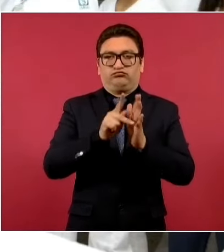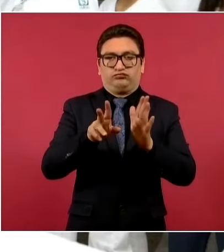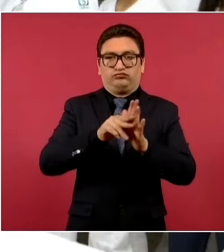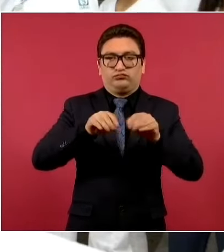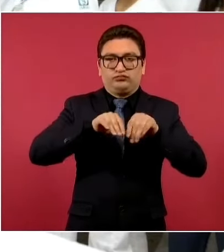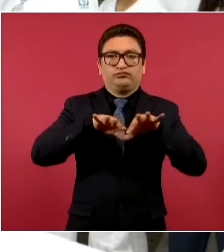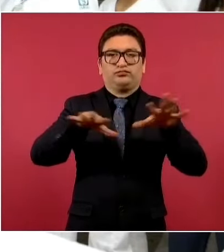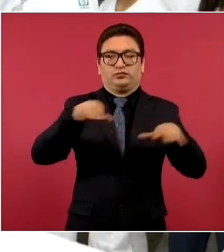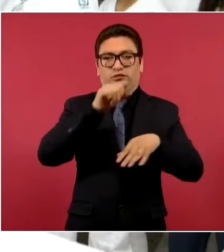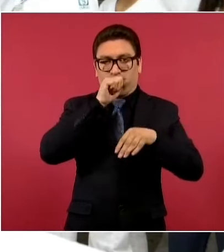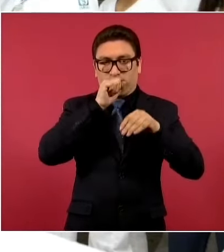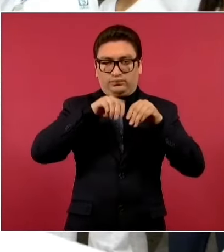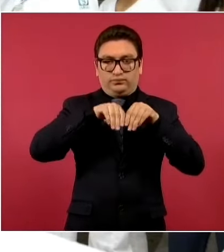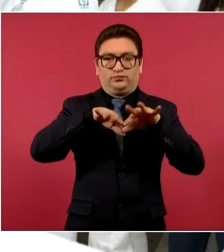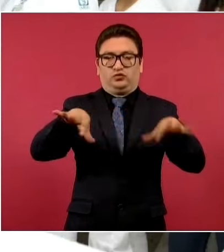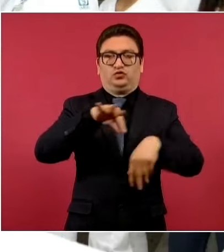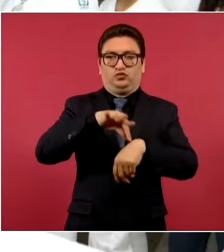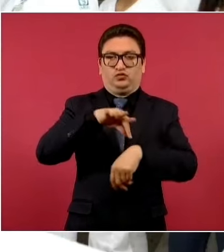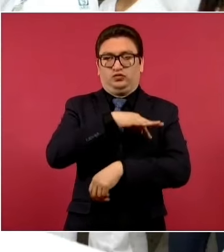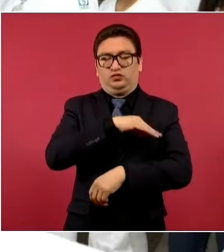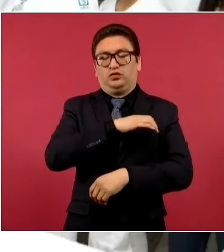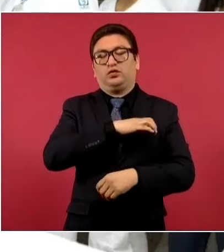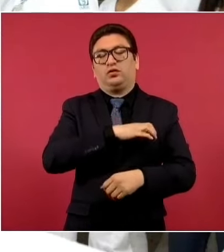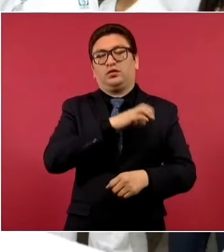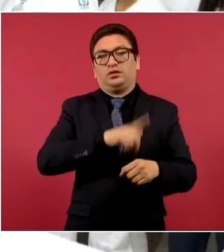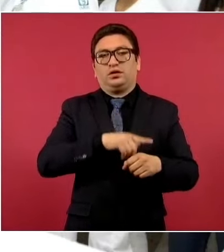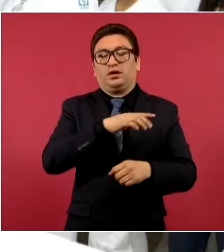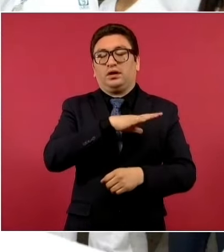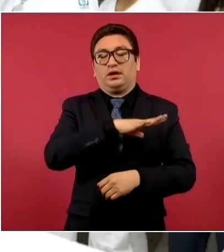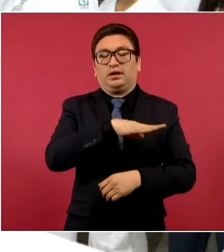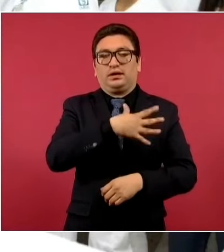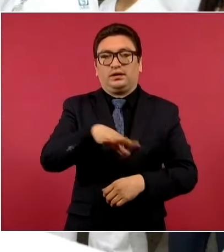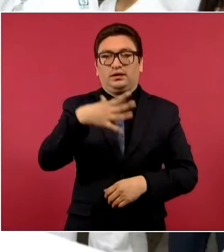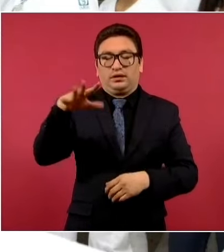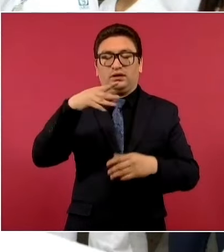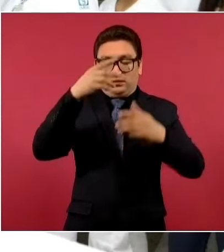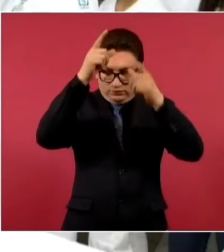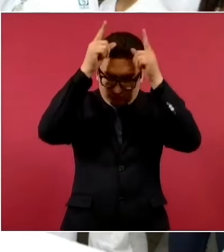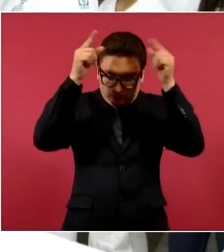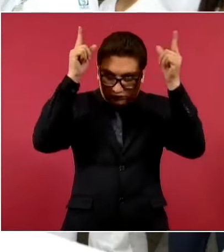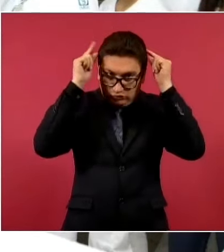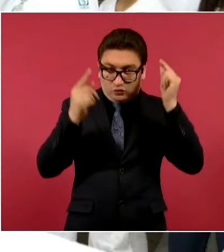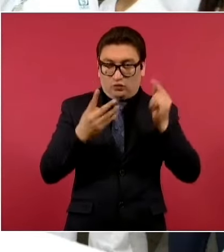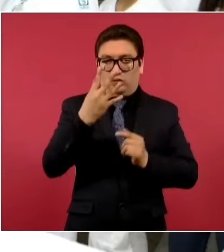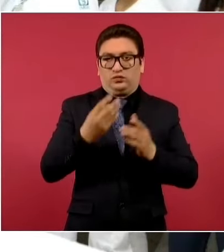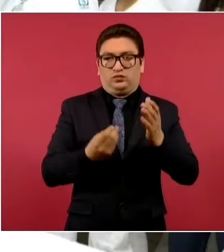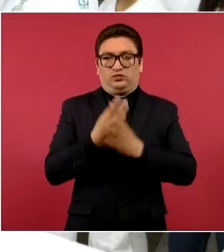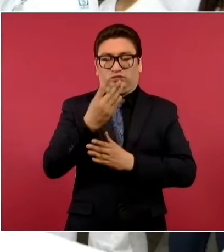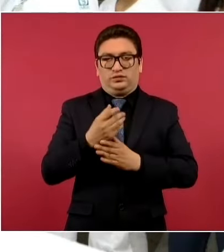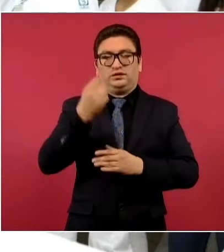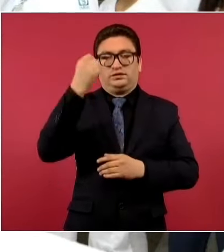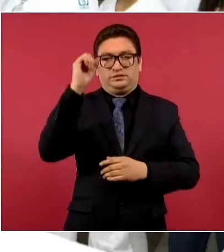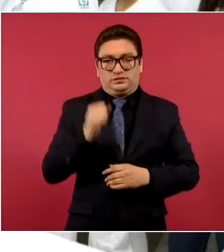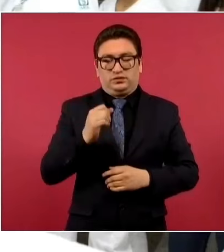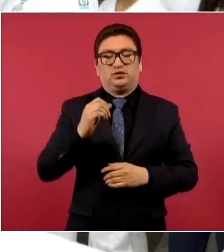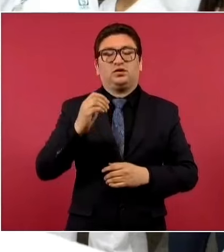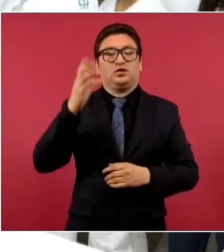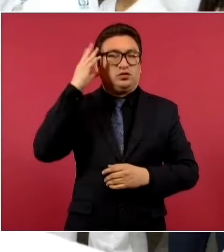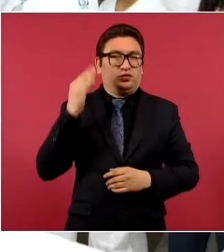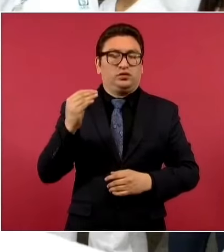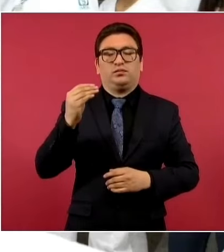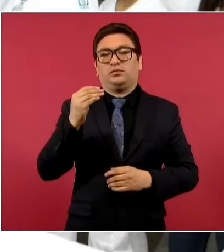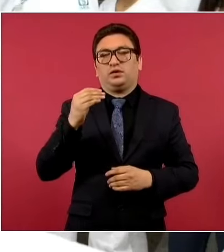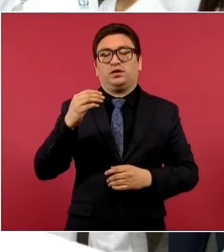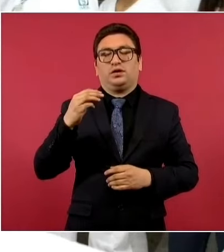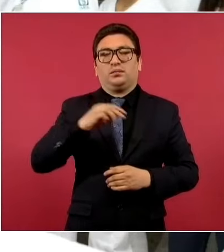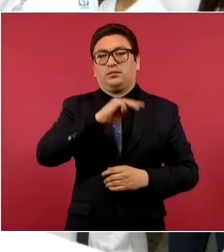estamos ampliando de médicos generales y personal de enfermería en 4 nuevos estados, en Sinaloa, en Colima, en Michoacán